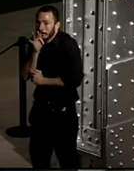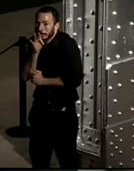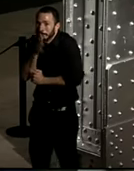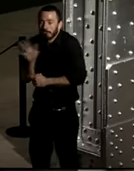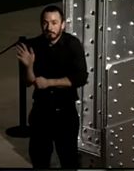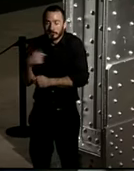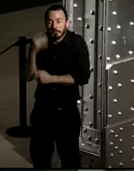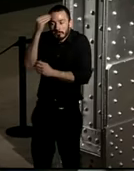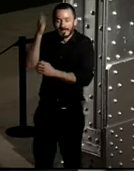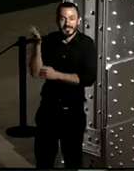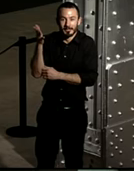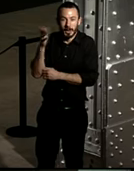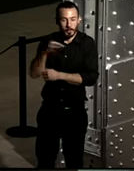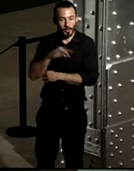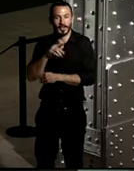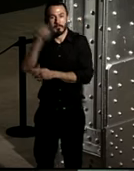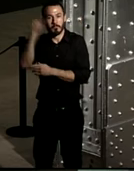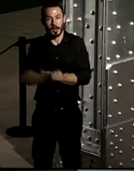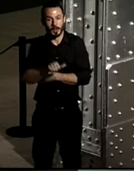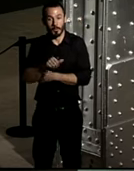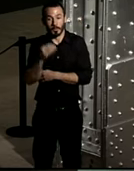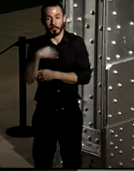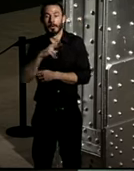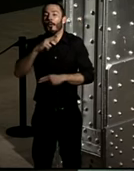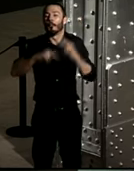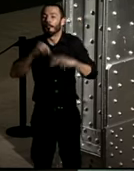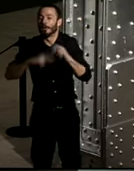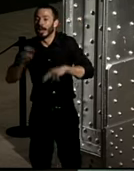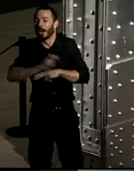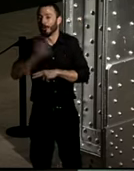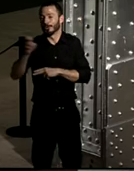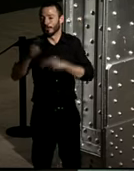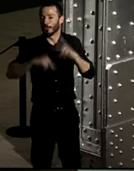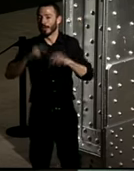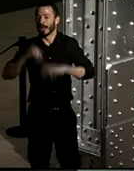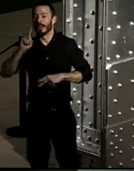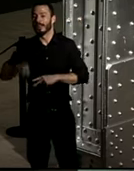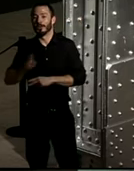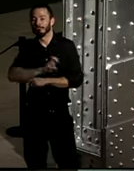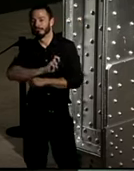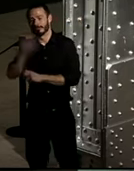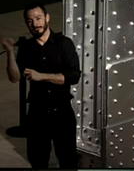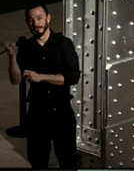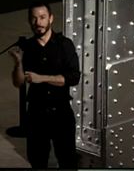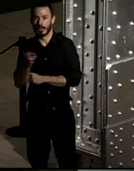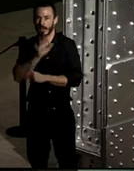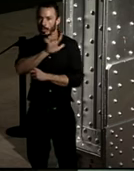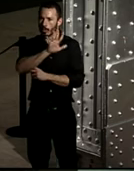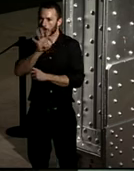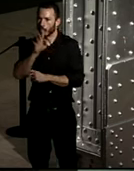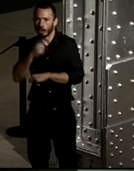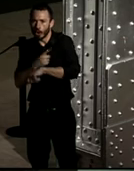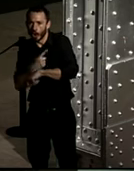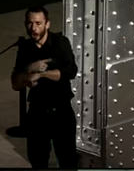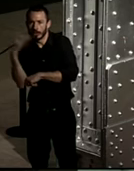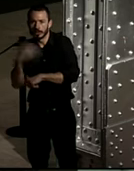pero con otro montaje, vaya. No, te lo aseguro, yo me llevé... El montaje del director va a ser cuando ya... 54 horas. 54